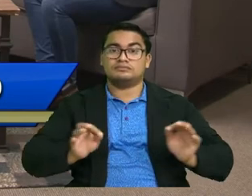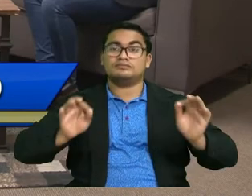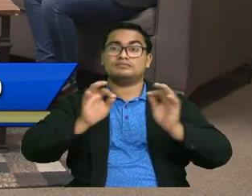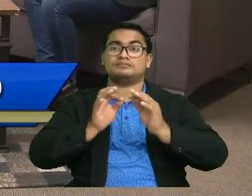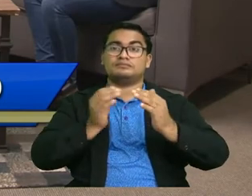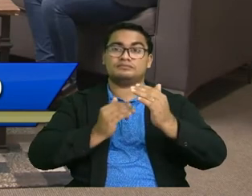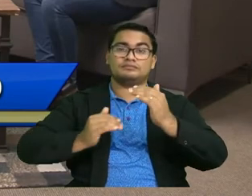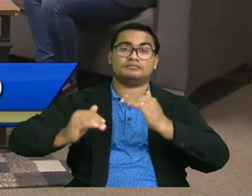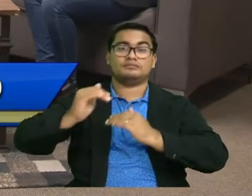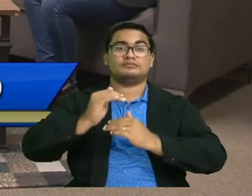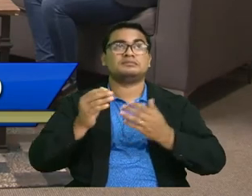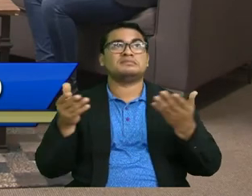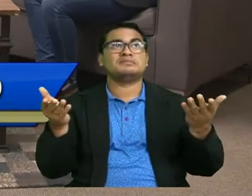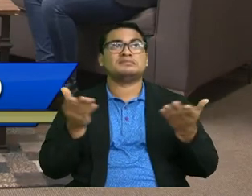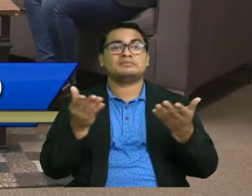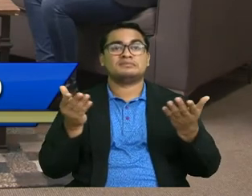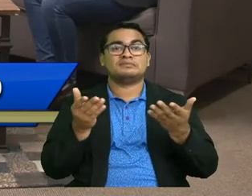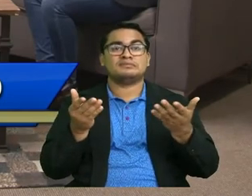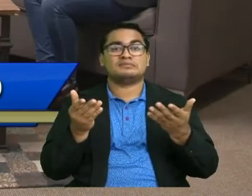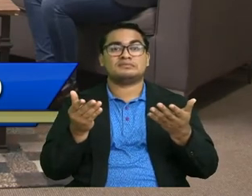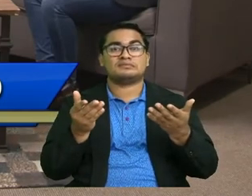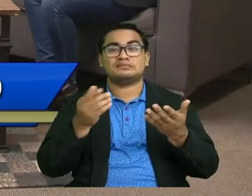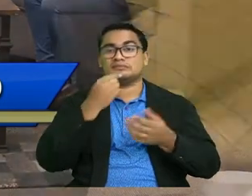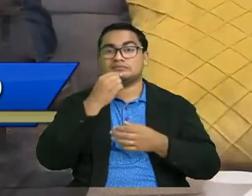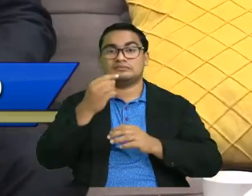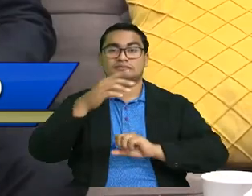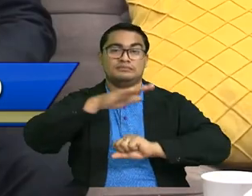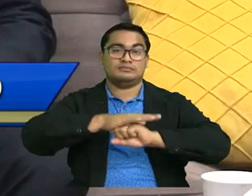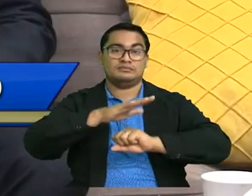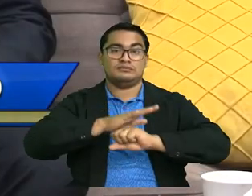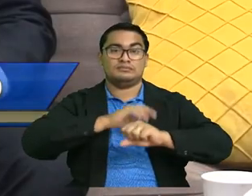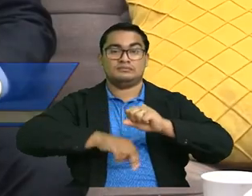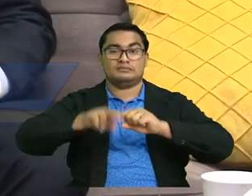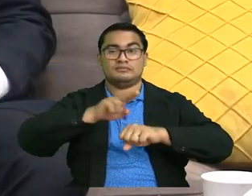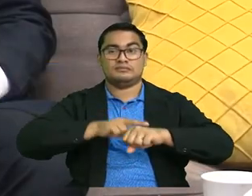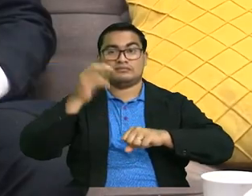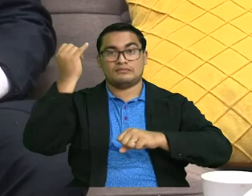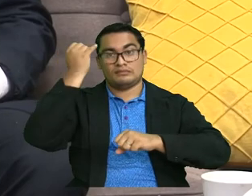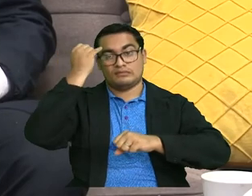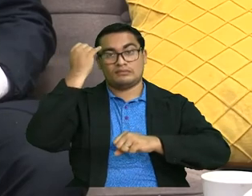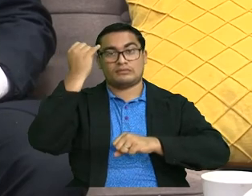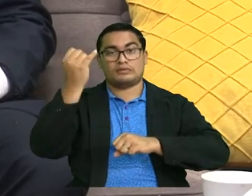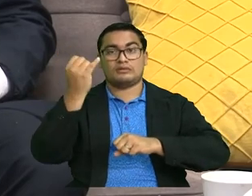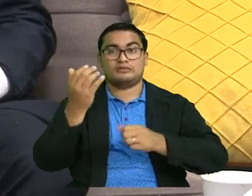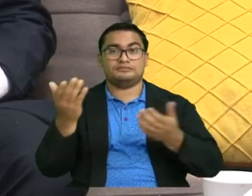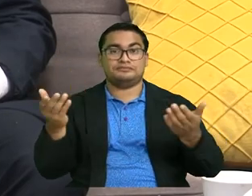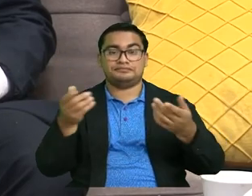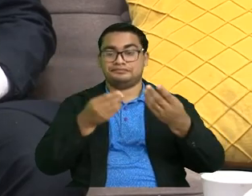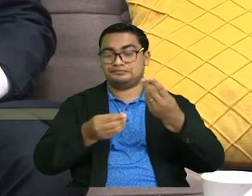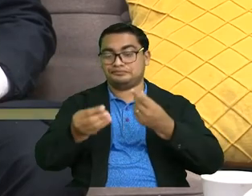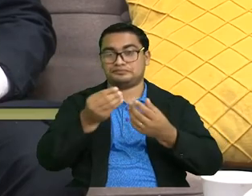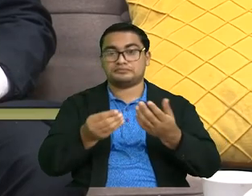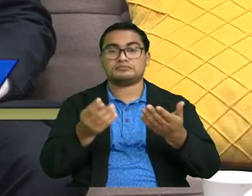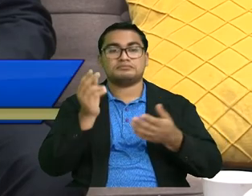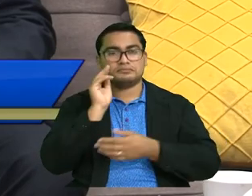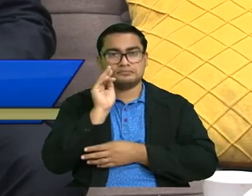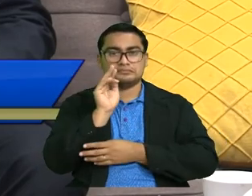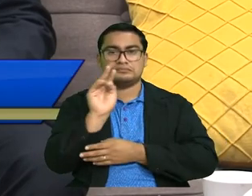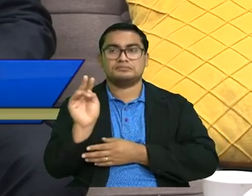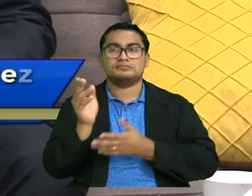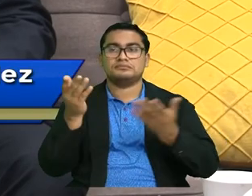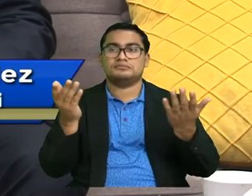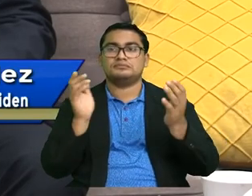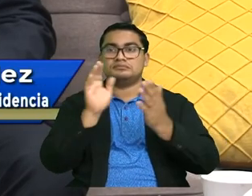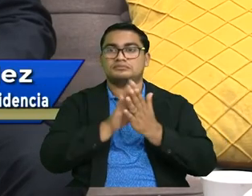es una de las plataformas que incluso desde la Comisión Nacional de Economía Creativa hemos visto para considerar dentro